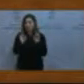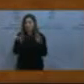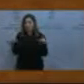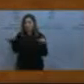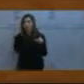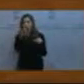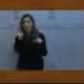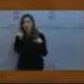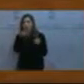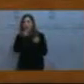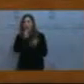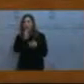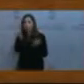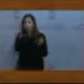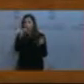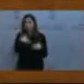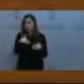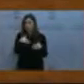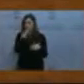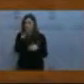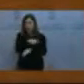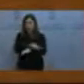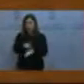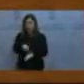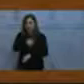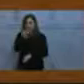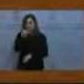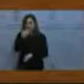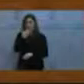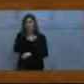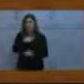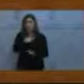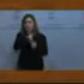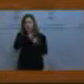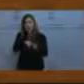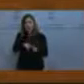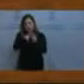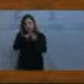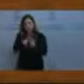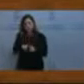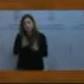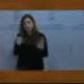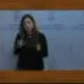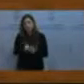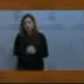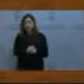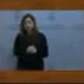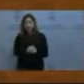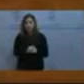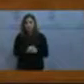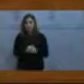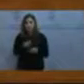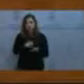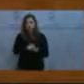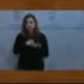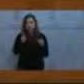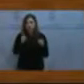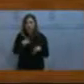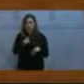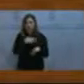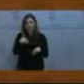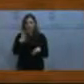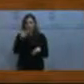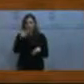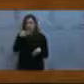por si quieren revisarlo. Y, desde luego, lo que yo quería conocer, o que queríamos conocer, el grupo parlamentario popular,